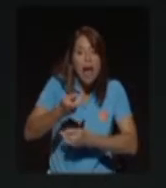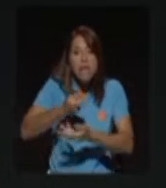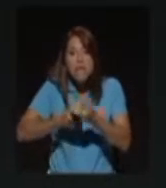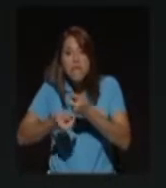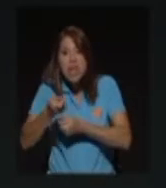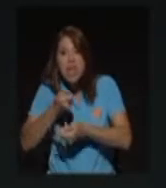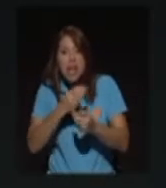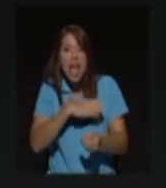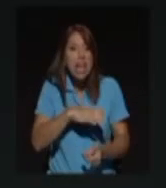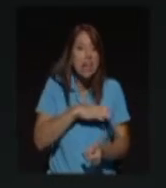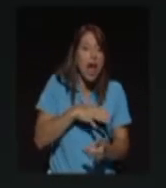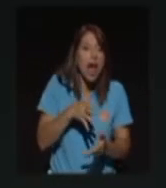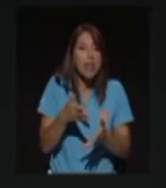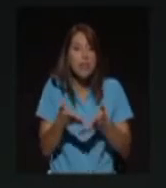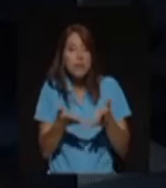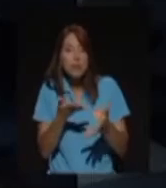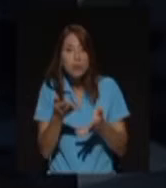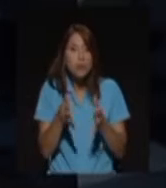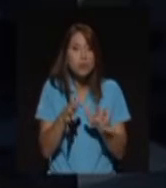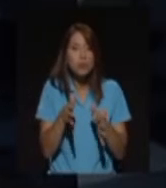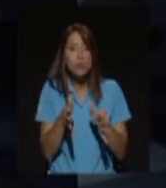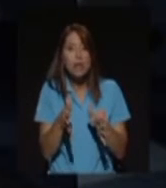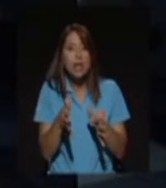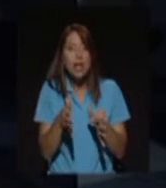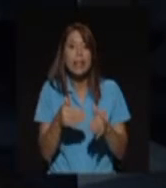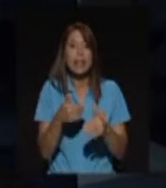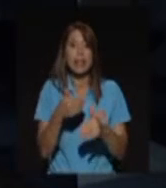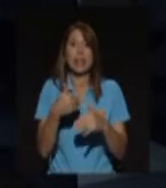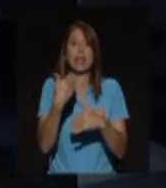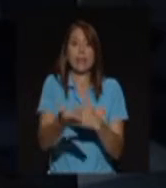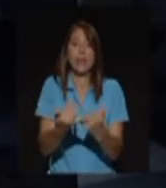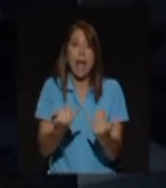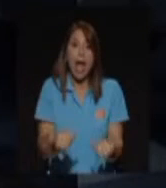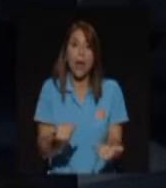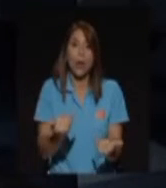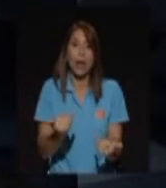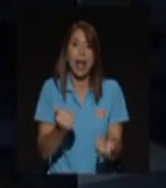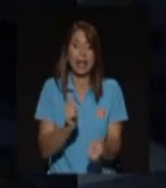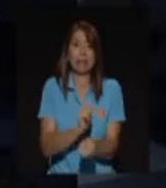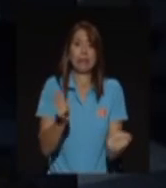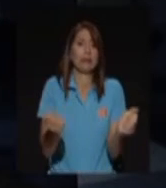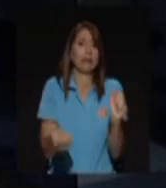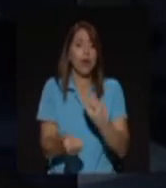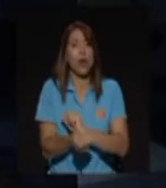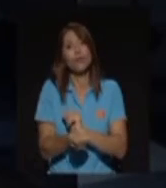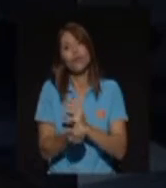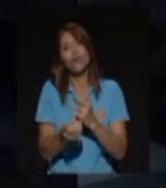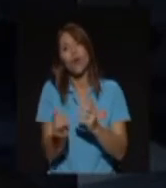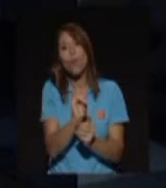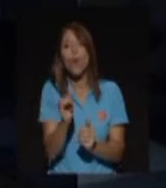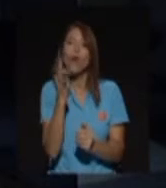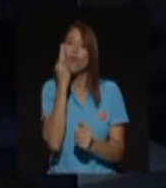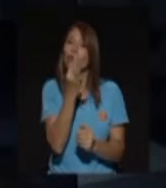ralito en calidad del grano. Se convirtieron ahora en muchas en fincas boutique, y